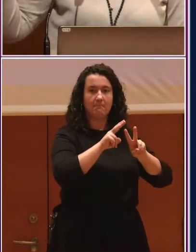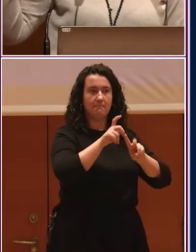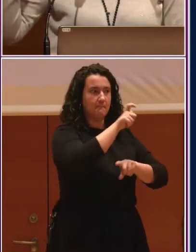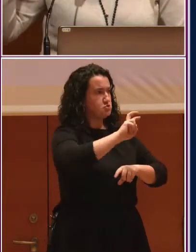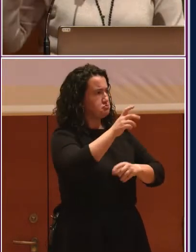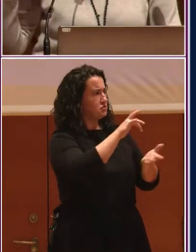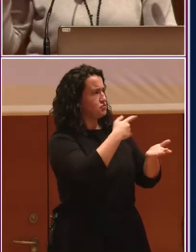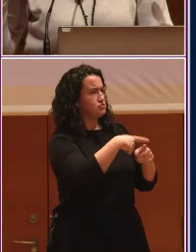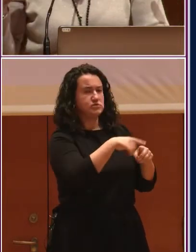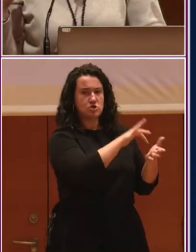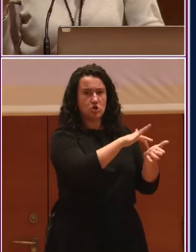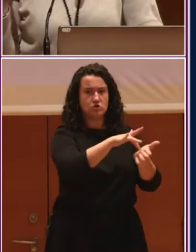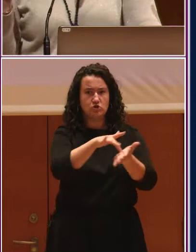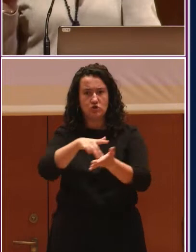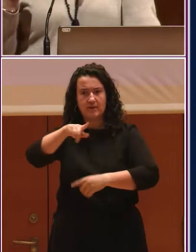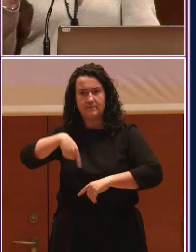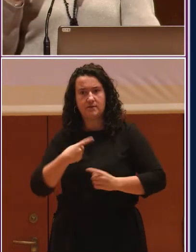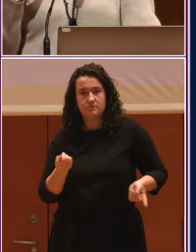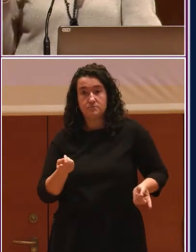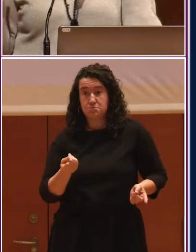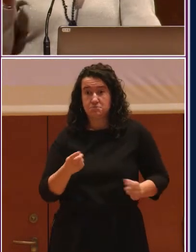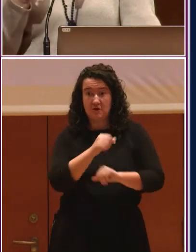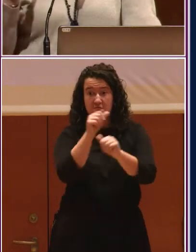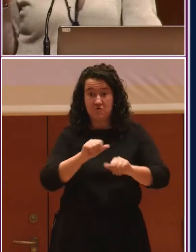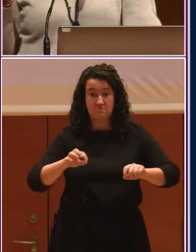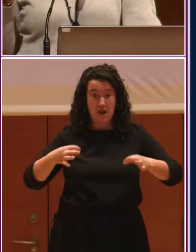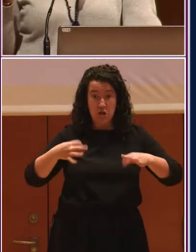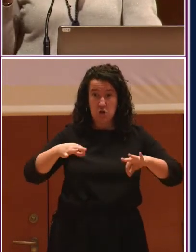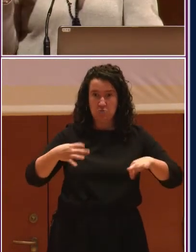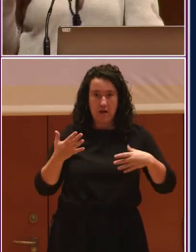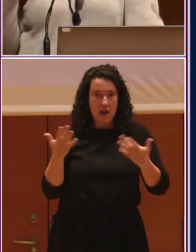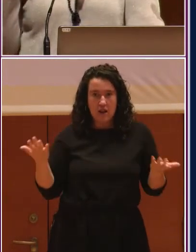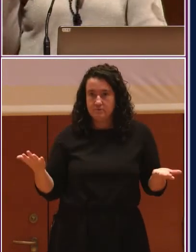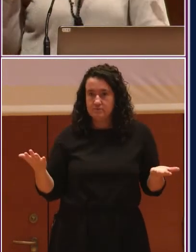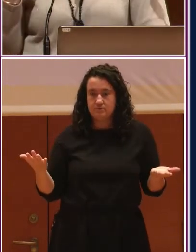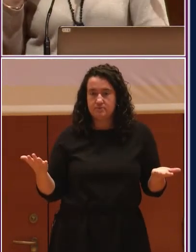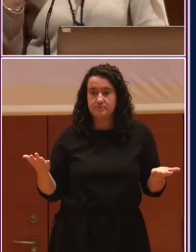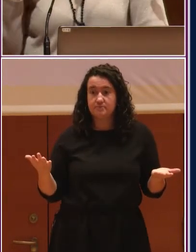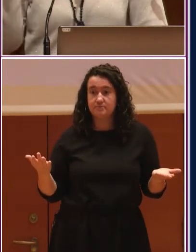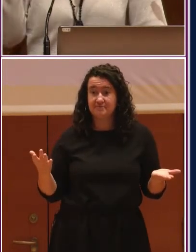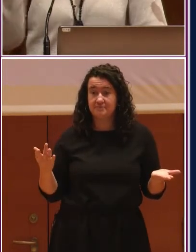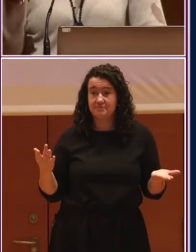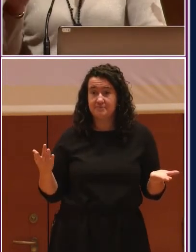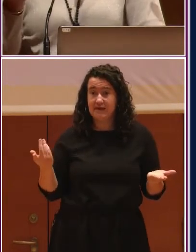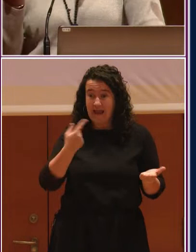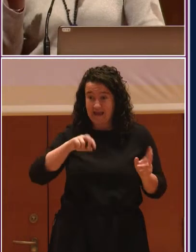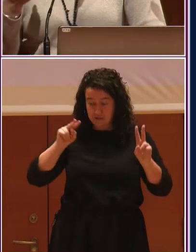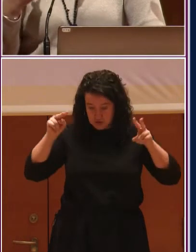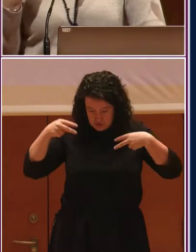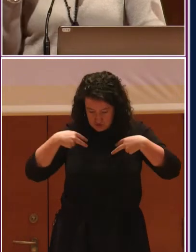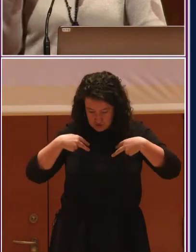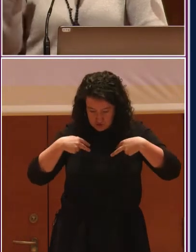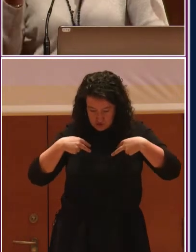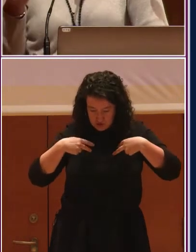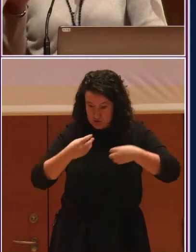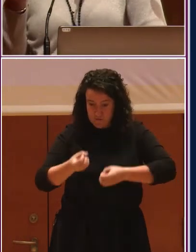red después de una reflexión después de escuchar otras experiencias ven que a otras mujeres de mujeres también